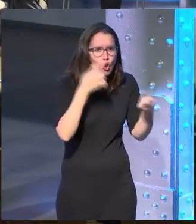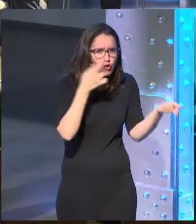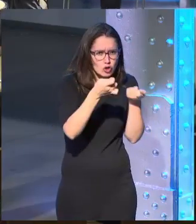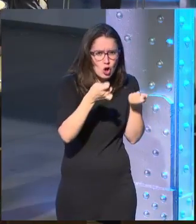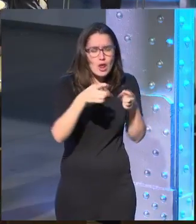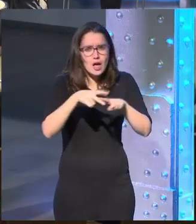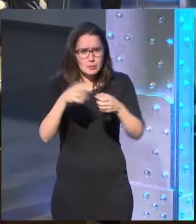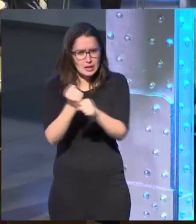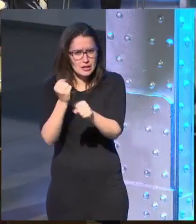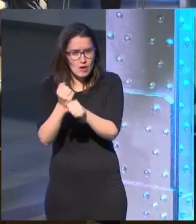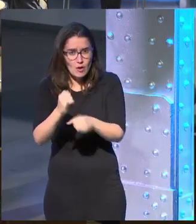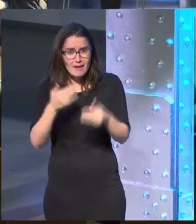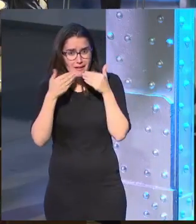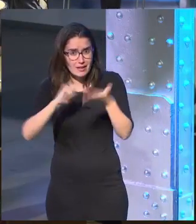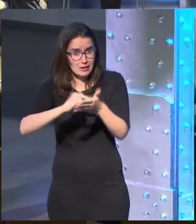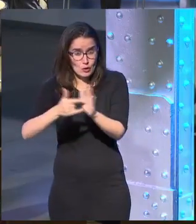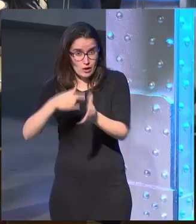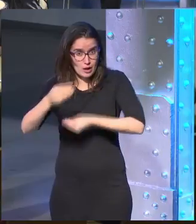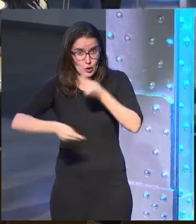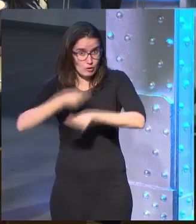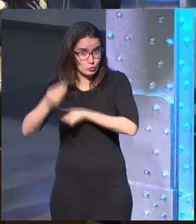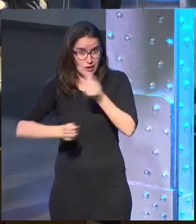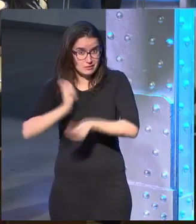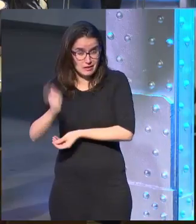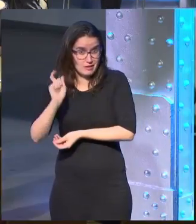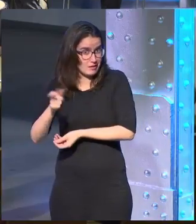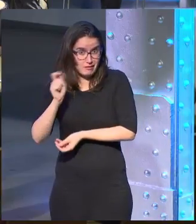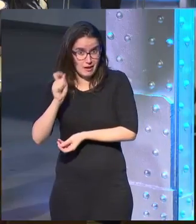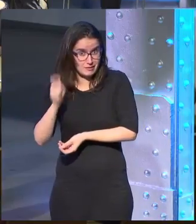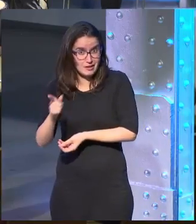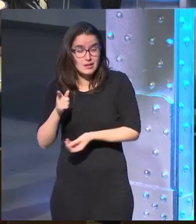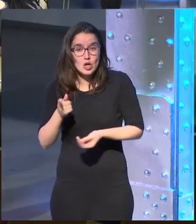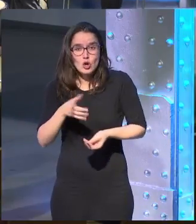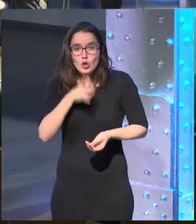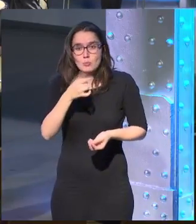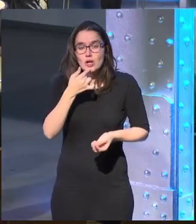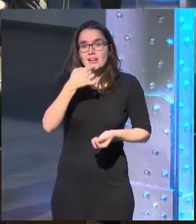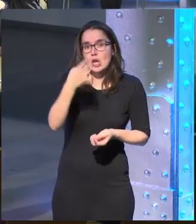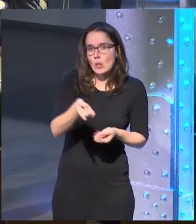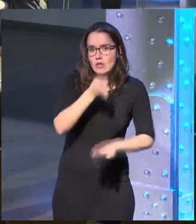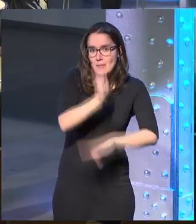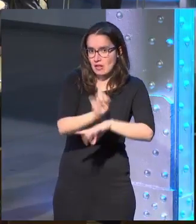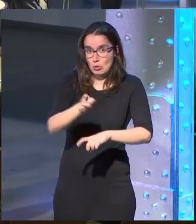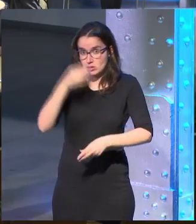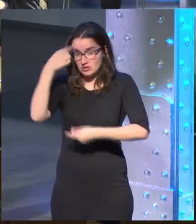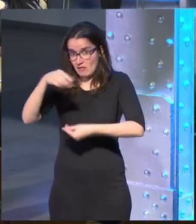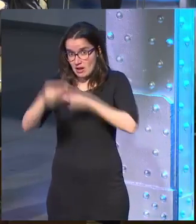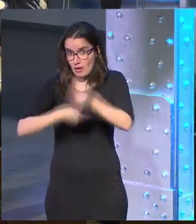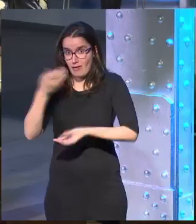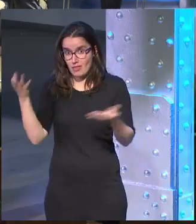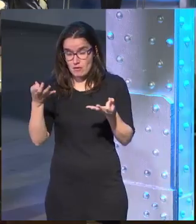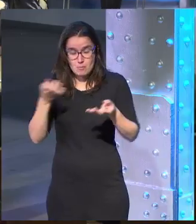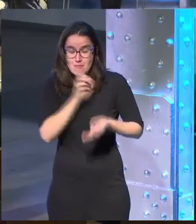tienen herramientas de trabajo gracias a la tecnología que utilizan de forma sistemática, no porque se lo dice McKinsey. Y